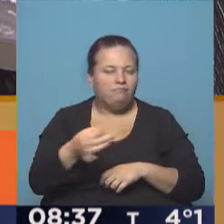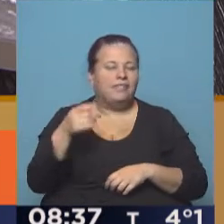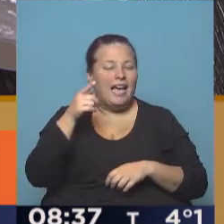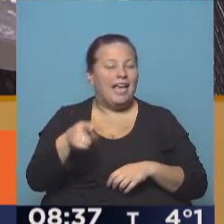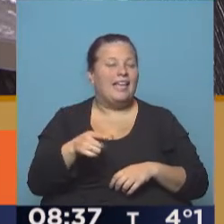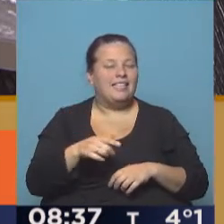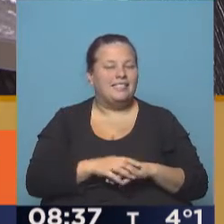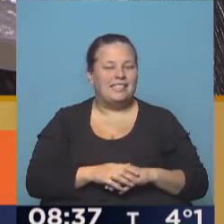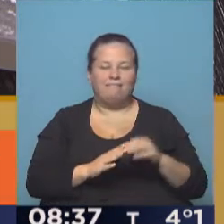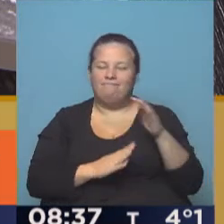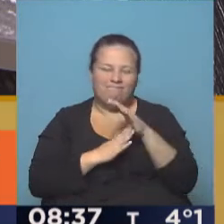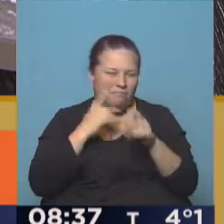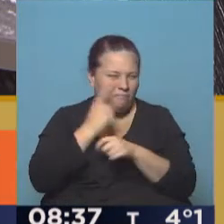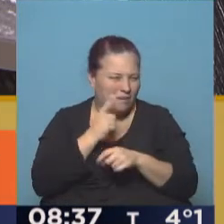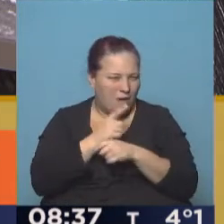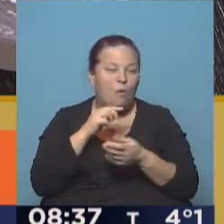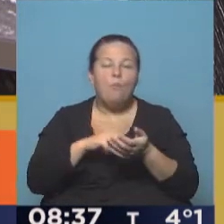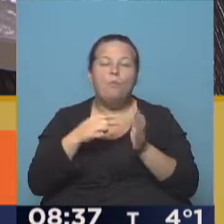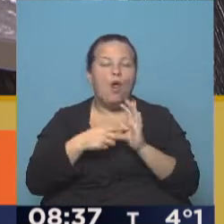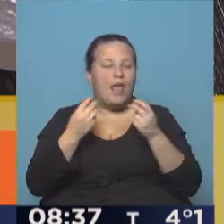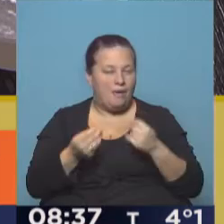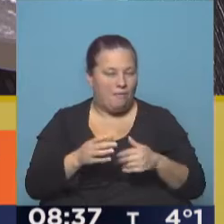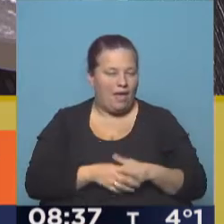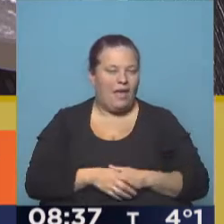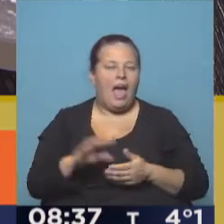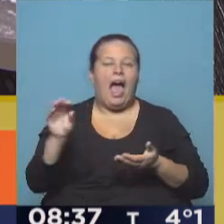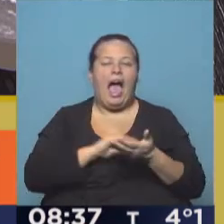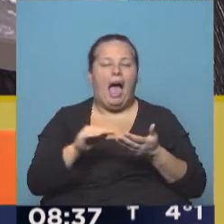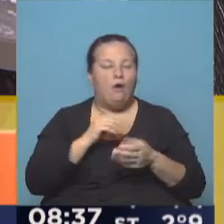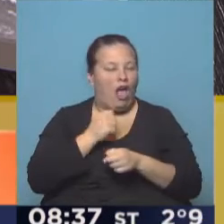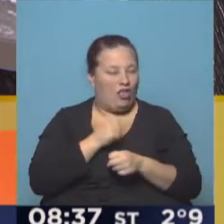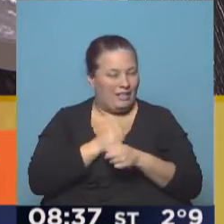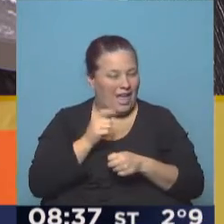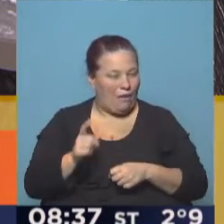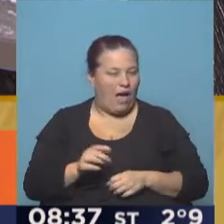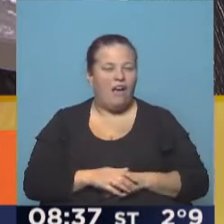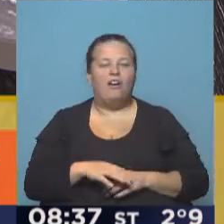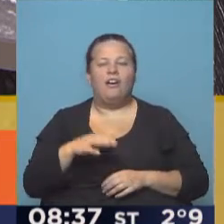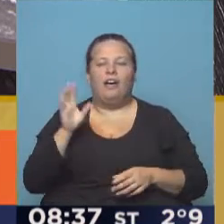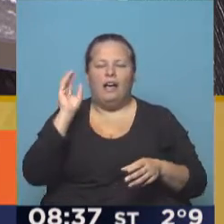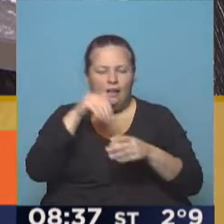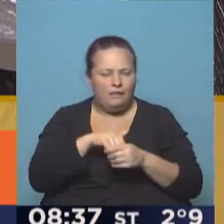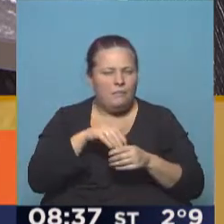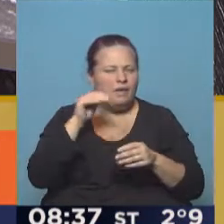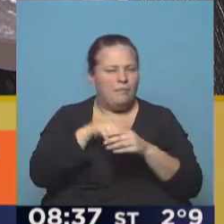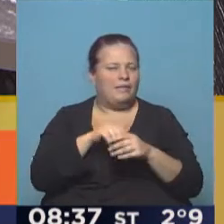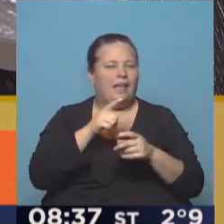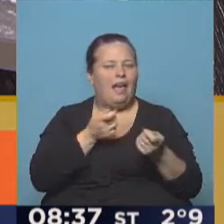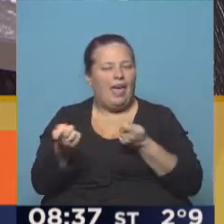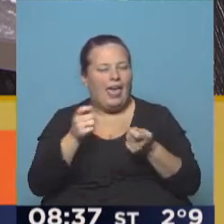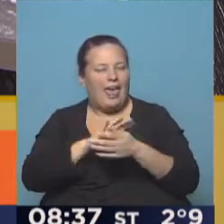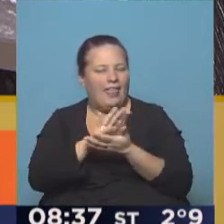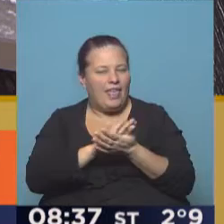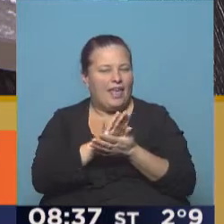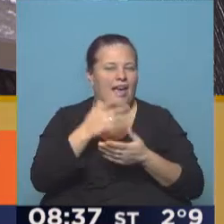era el eje central, porque el problema era que los abogados laboralistas participaban digamos, terciaban en la discusión